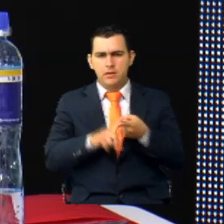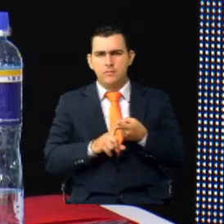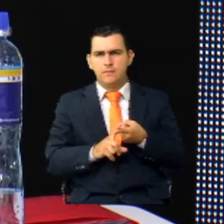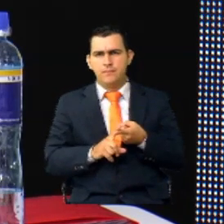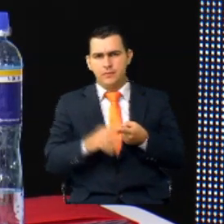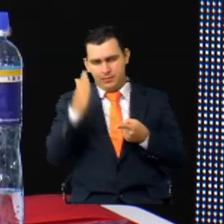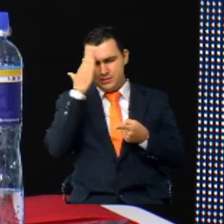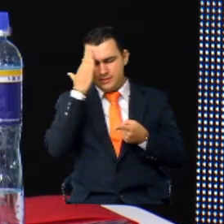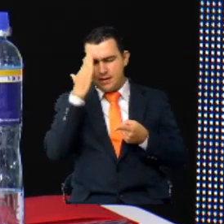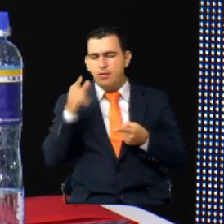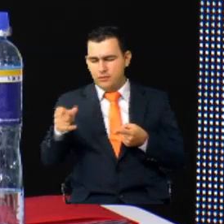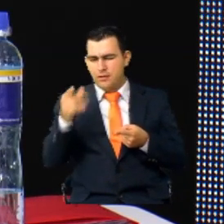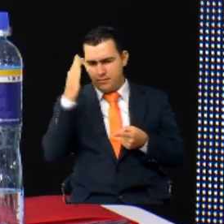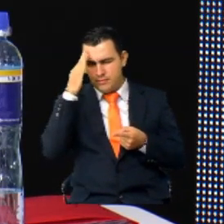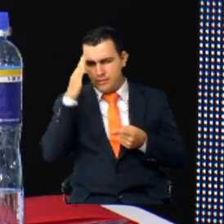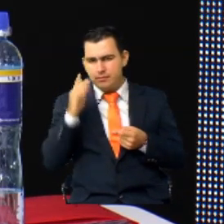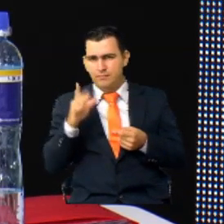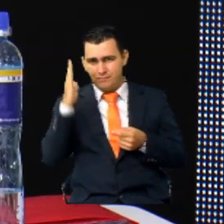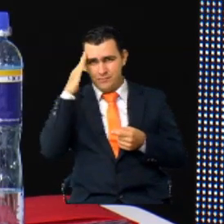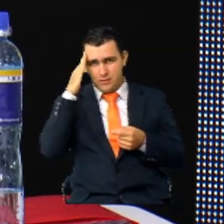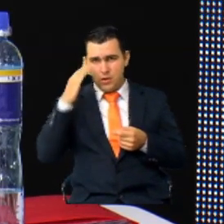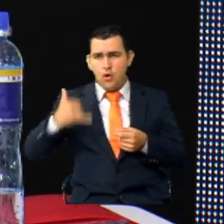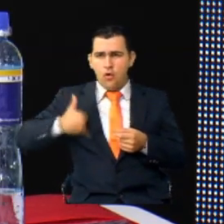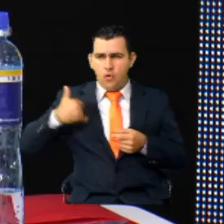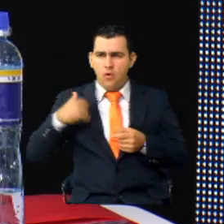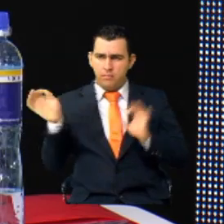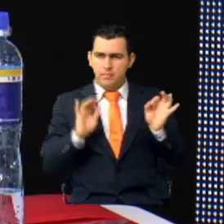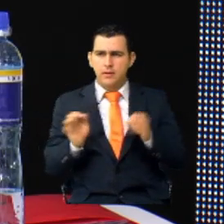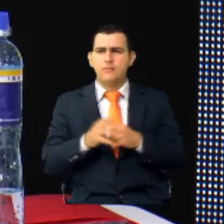usted lo sabe bastante porque usted también es un joven muy preparado.